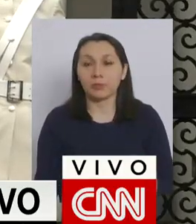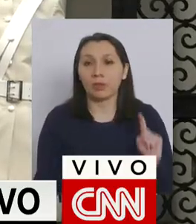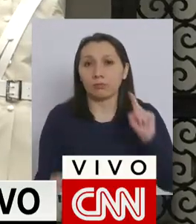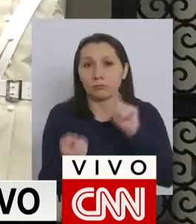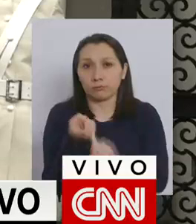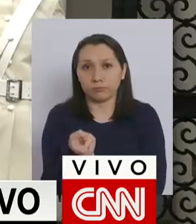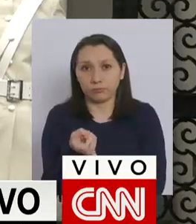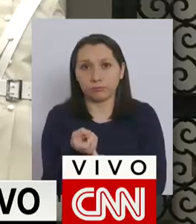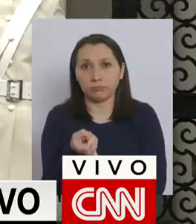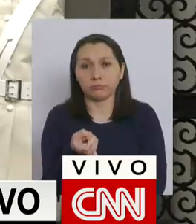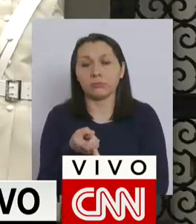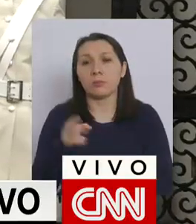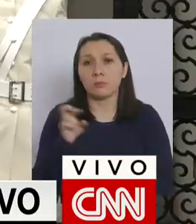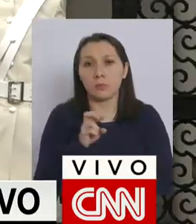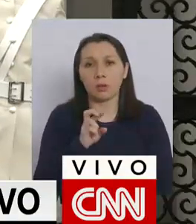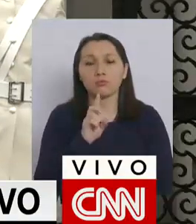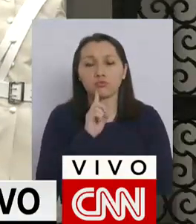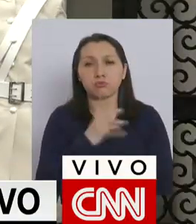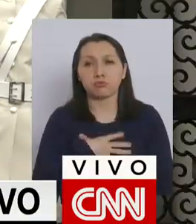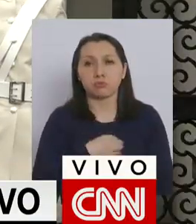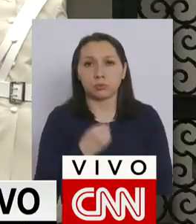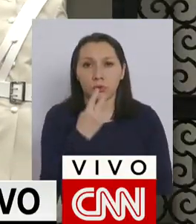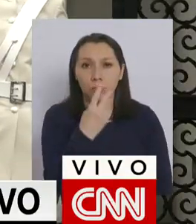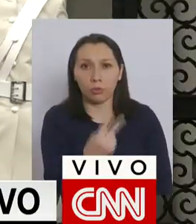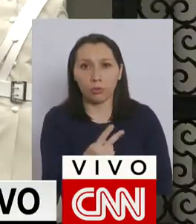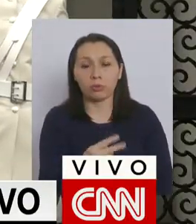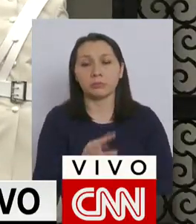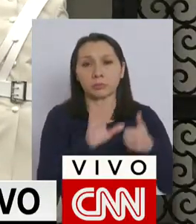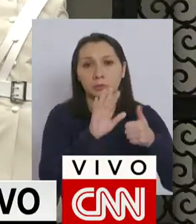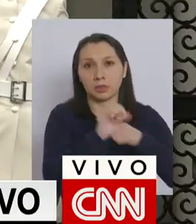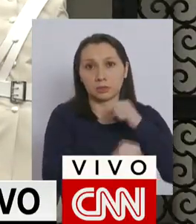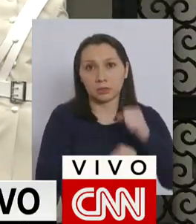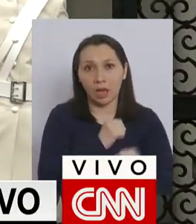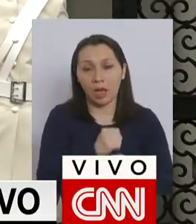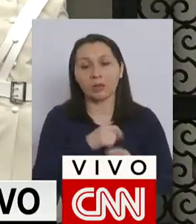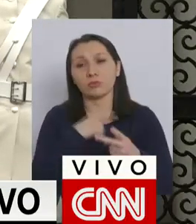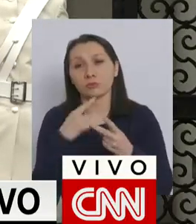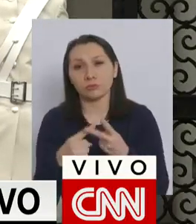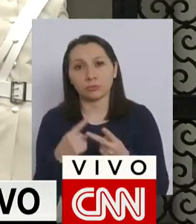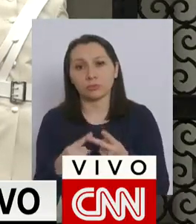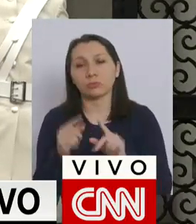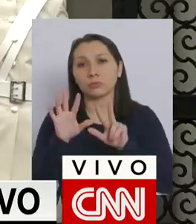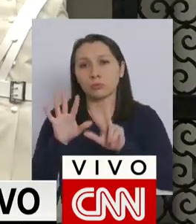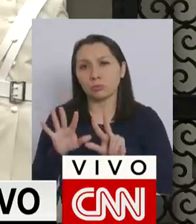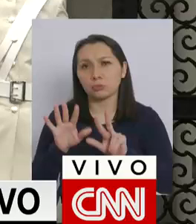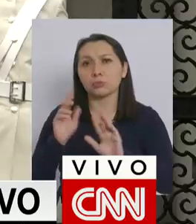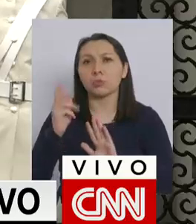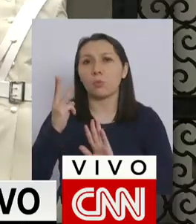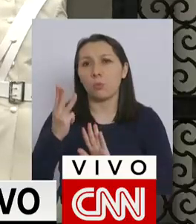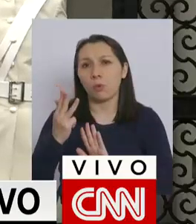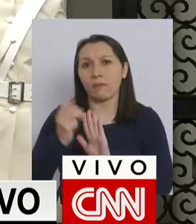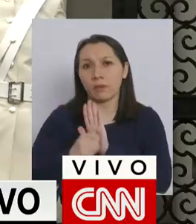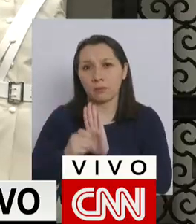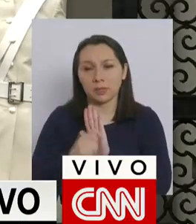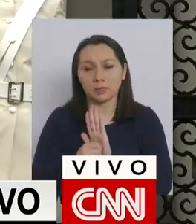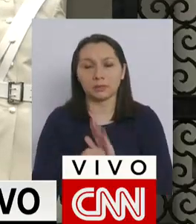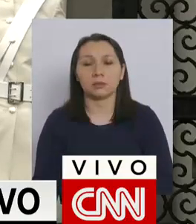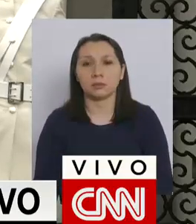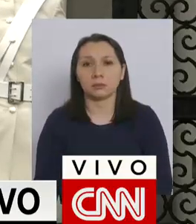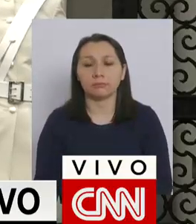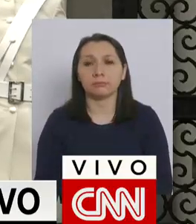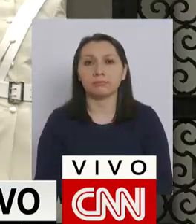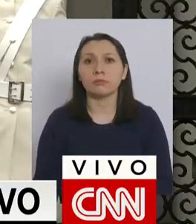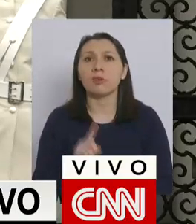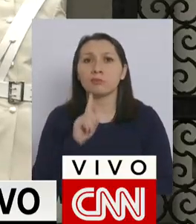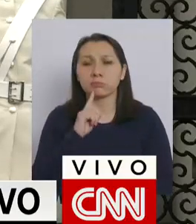Casado, padre de dos hijos, uno de 6 años y otro de 8 o 9 meses, porque